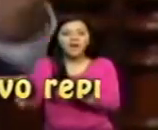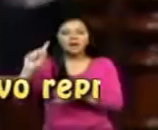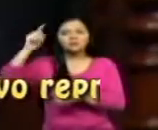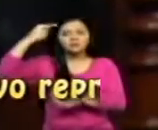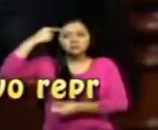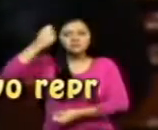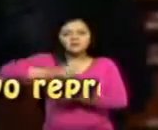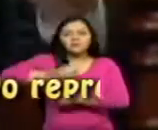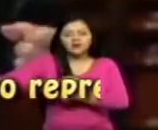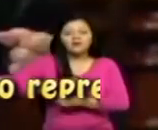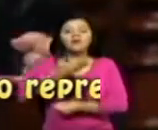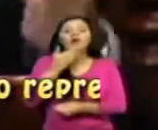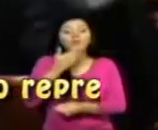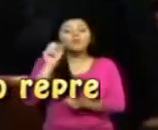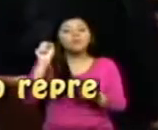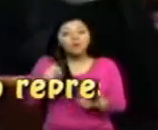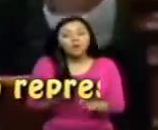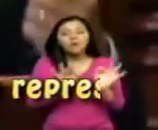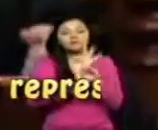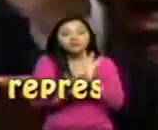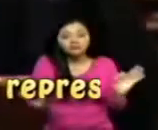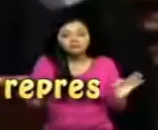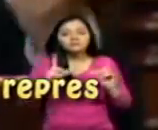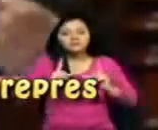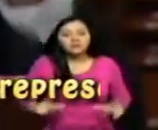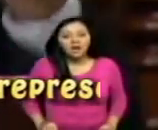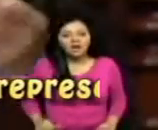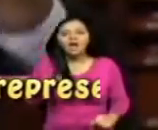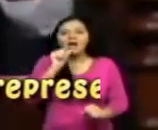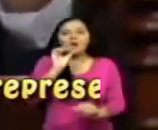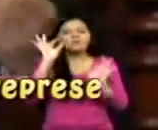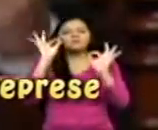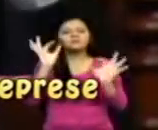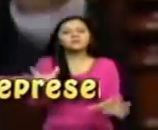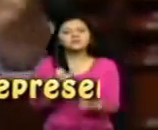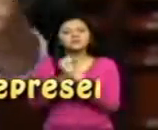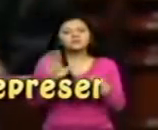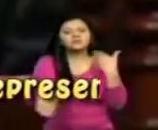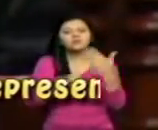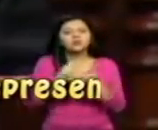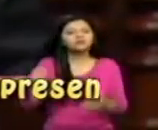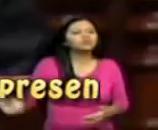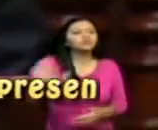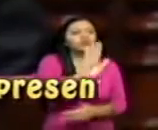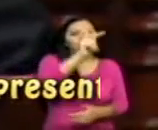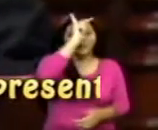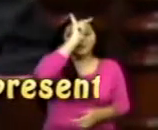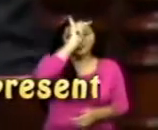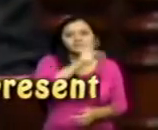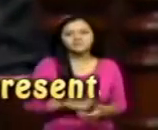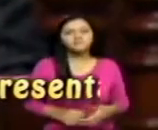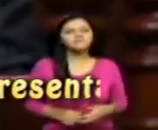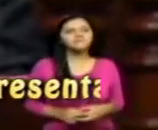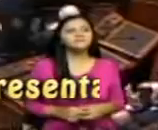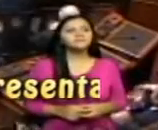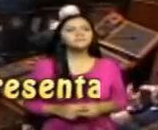Estado para que el saneamiento y la salud esté en todos los hogares del Perú.